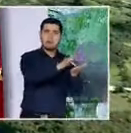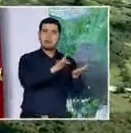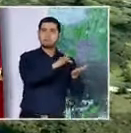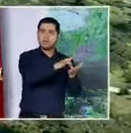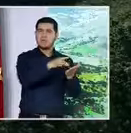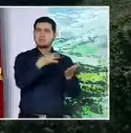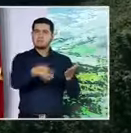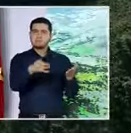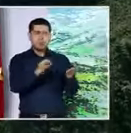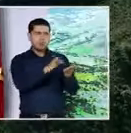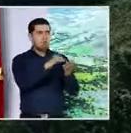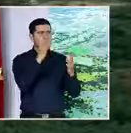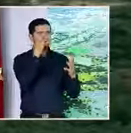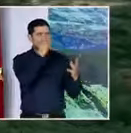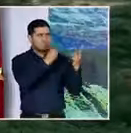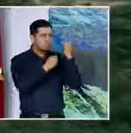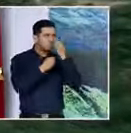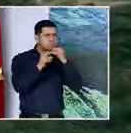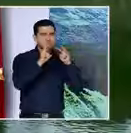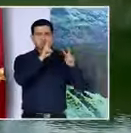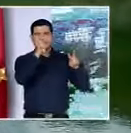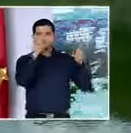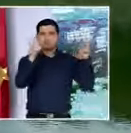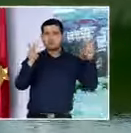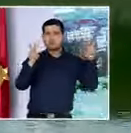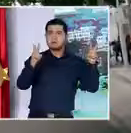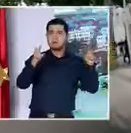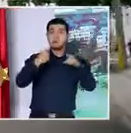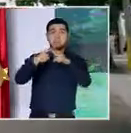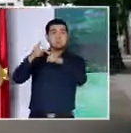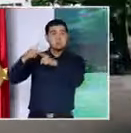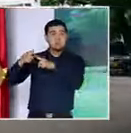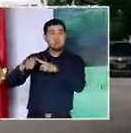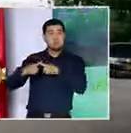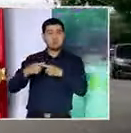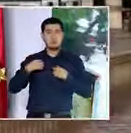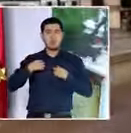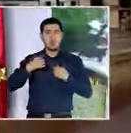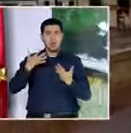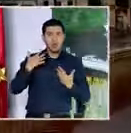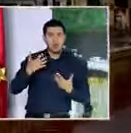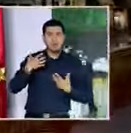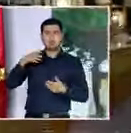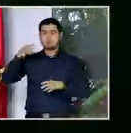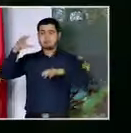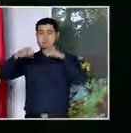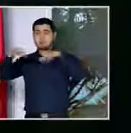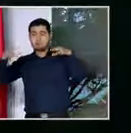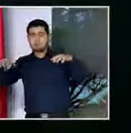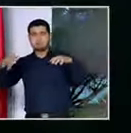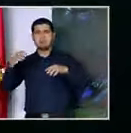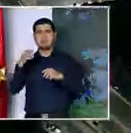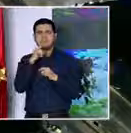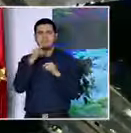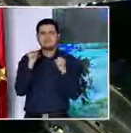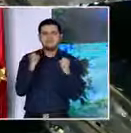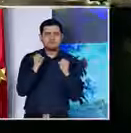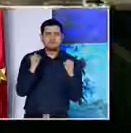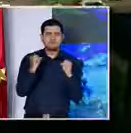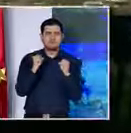relieve y ubicación y su variedad de climas, aquí aprendimos a convivir con días muy calurosos, tardes templadas y